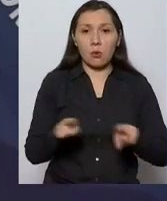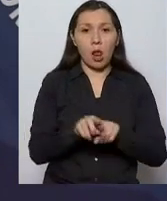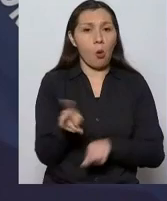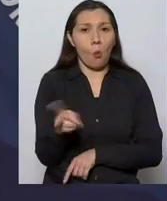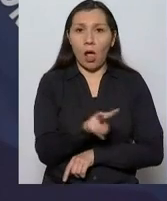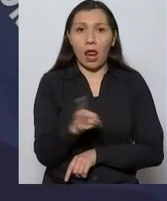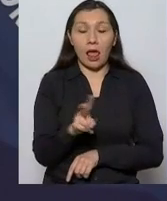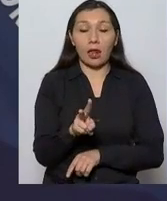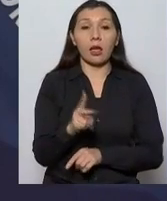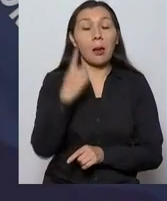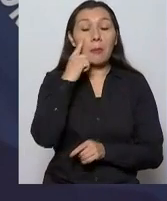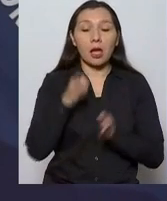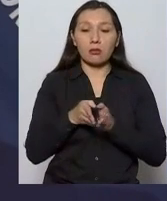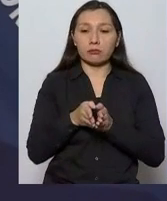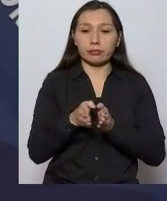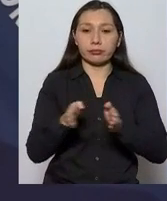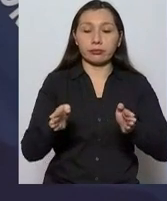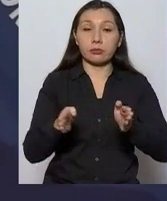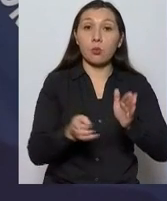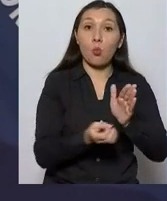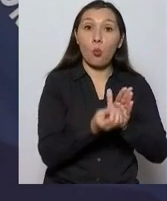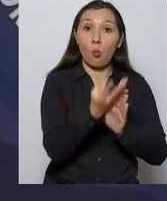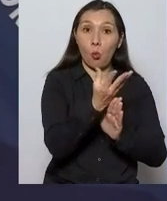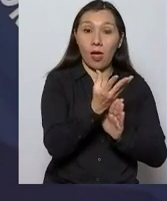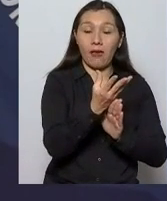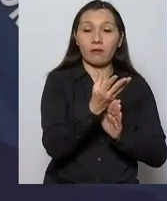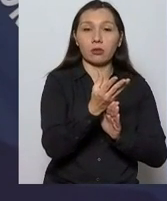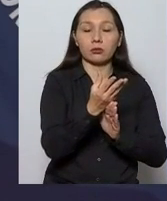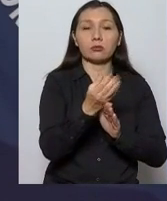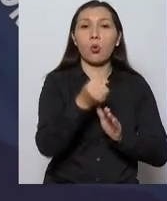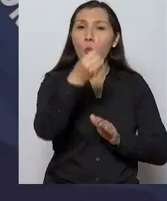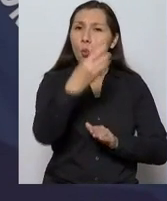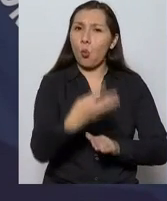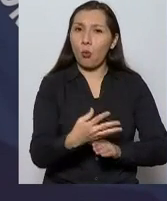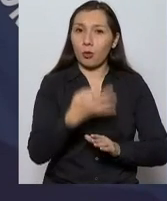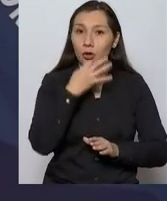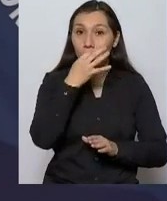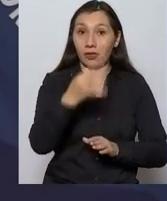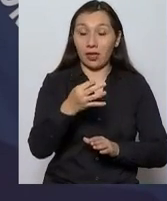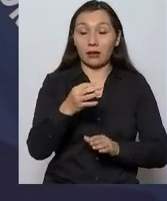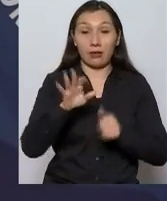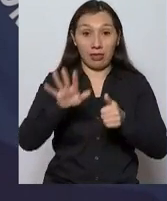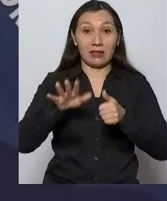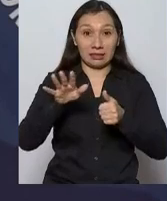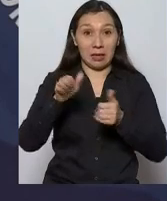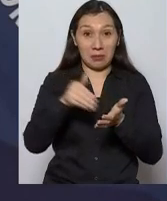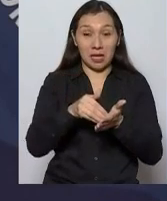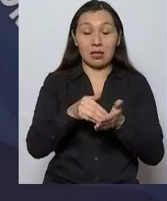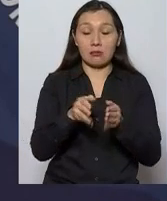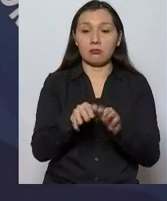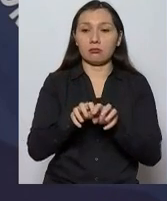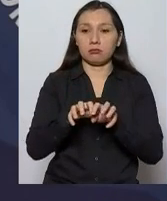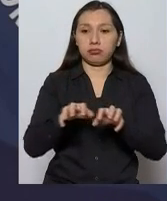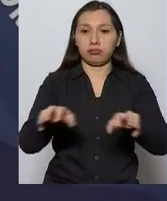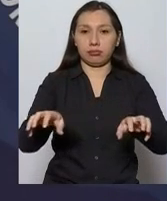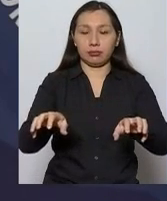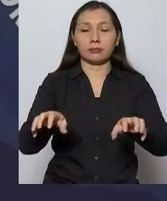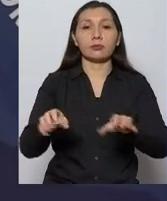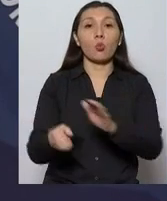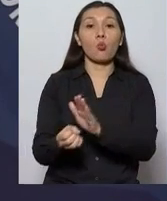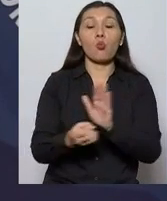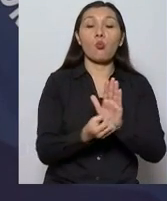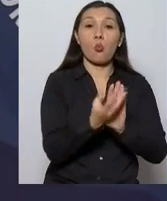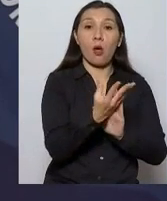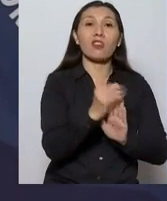a su vez, dividimos los casos nuevos, esta cifra que acabo de decir, en casos